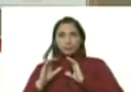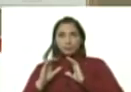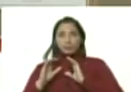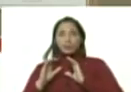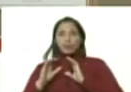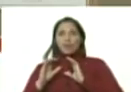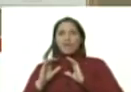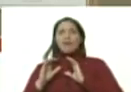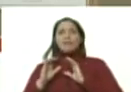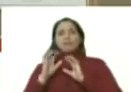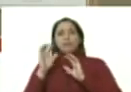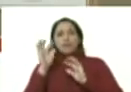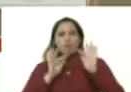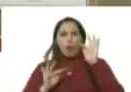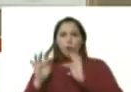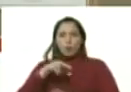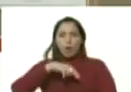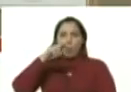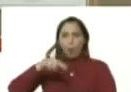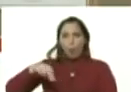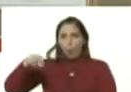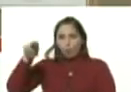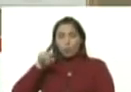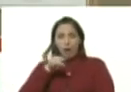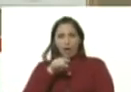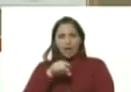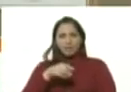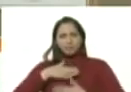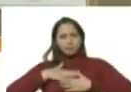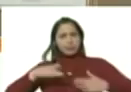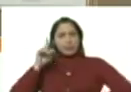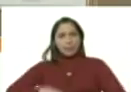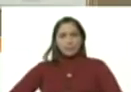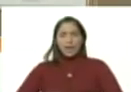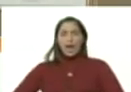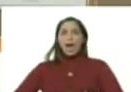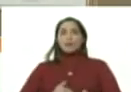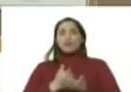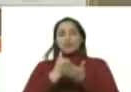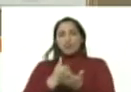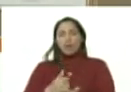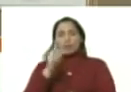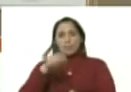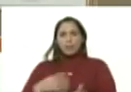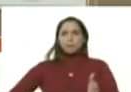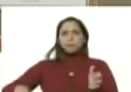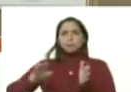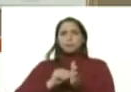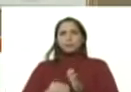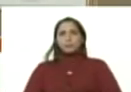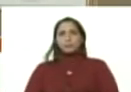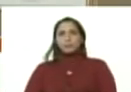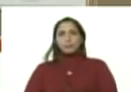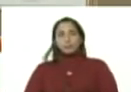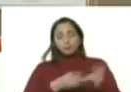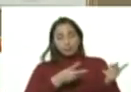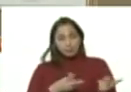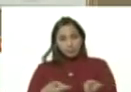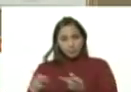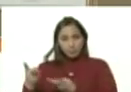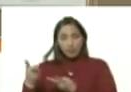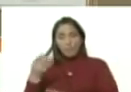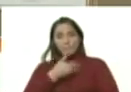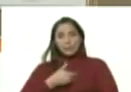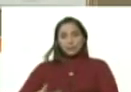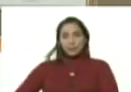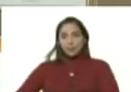Oslo y, bueno, allí dispuestos también a ayudar. Le ratificamos la invitación del presidente